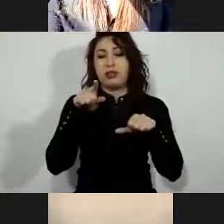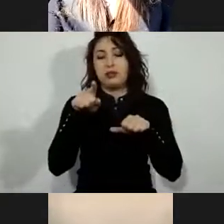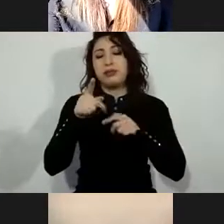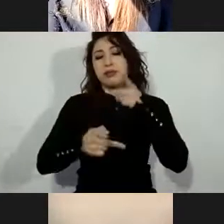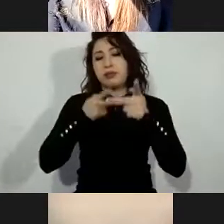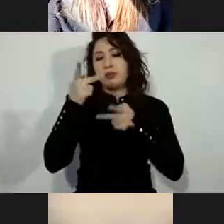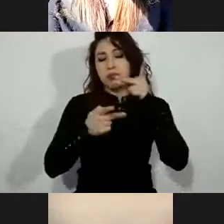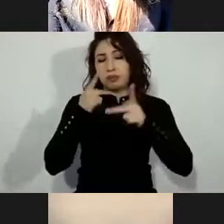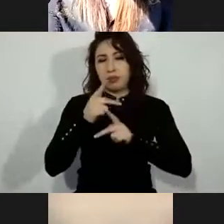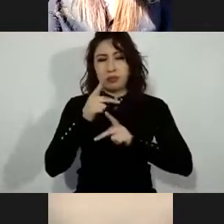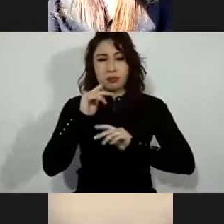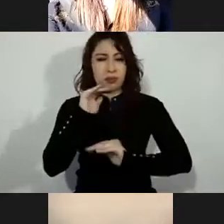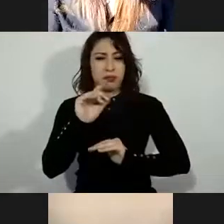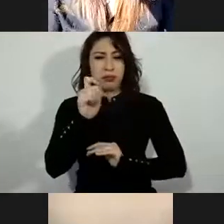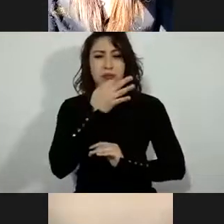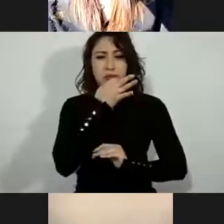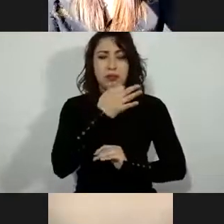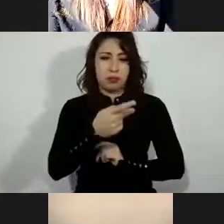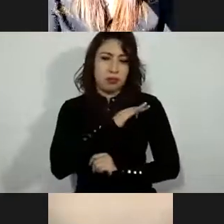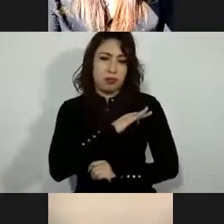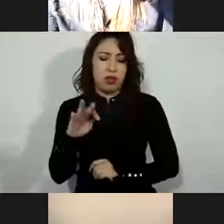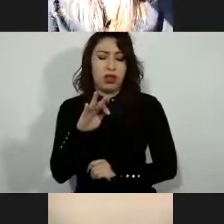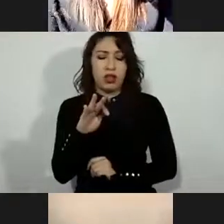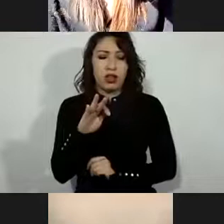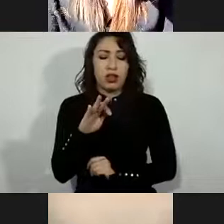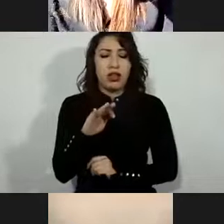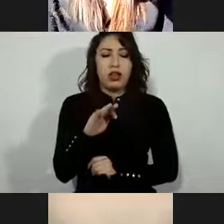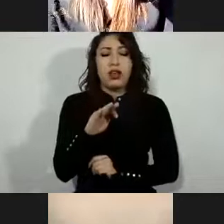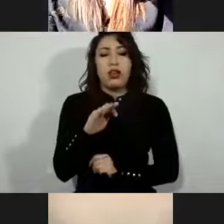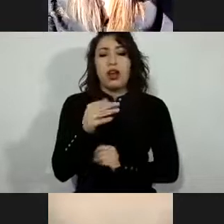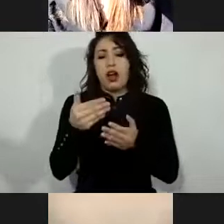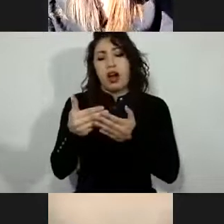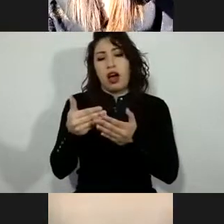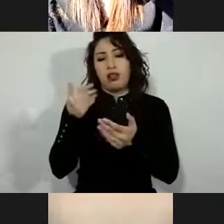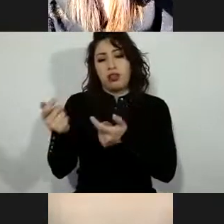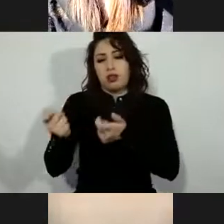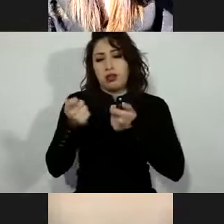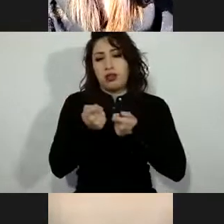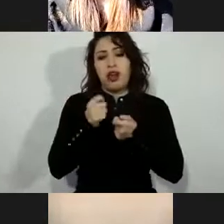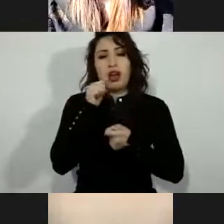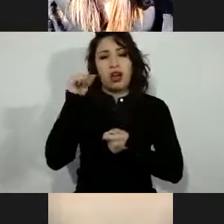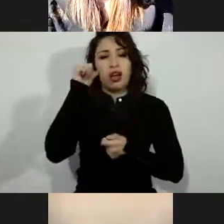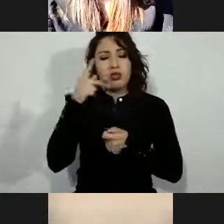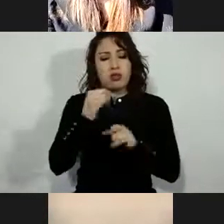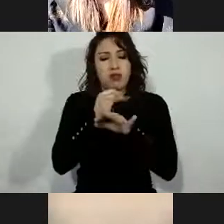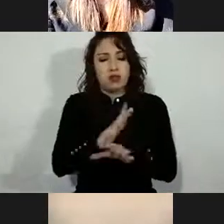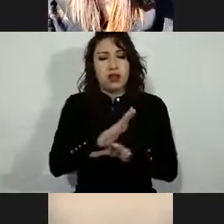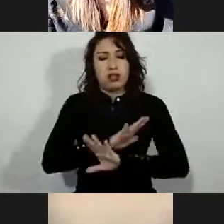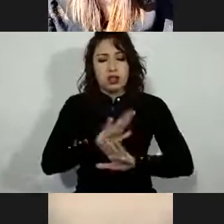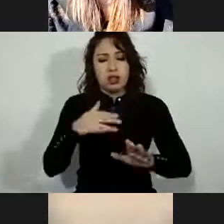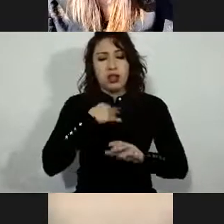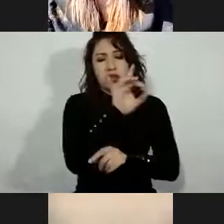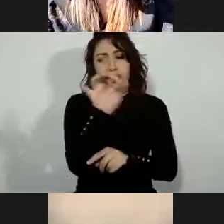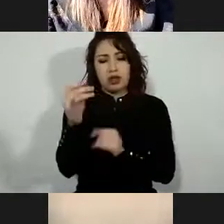hasta por 20 minutos, como lo considera en función del informe que nos envió el día de ayer. Después una ronda